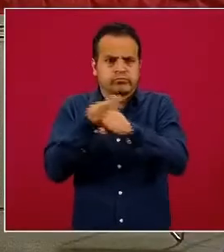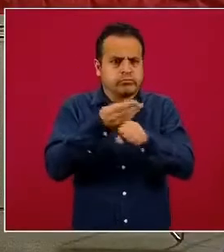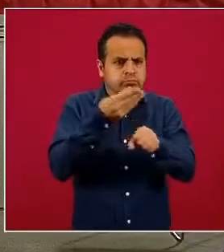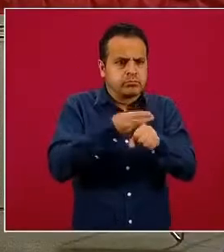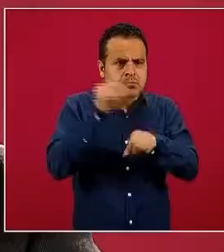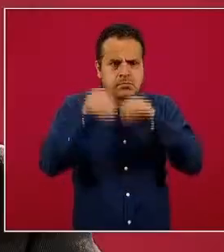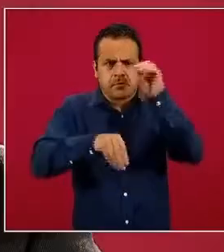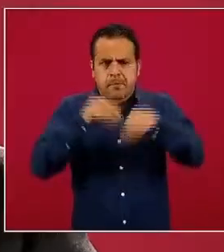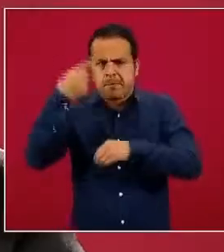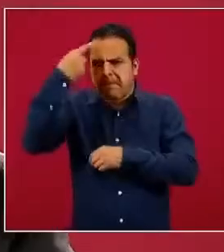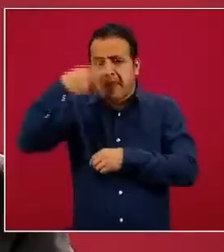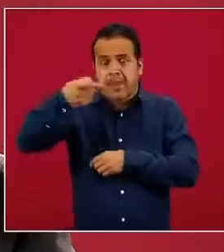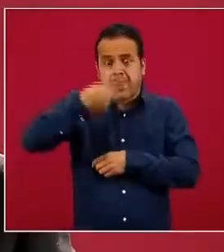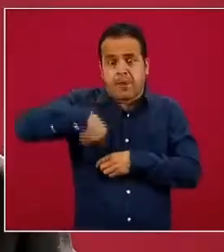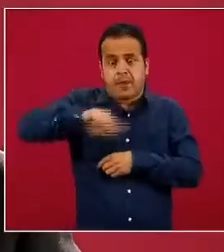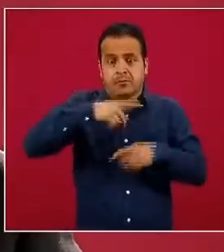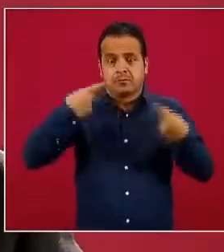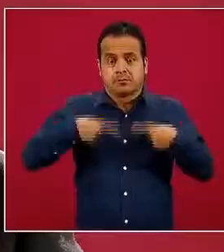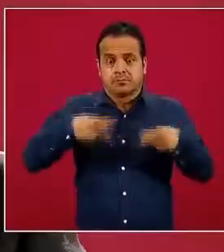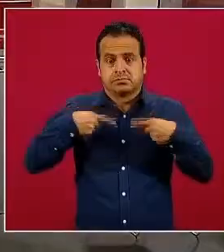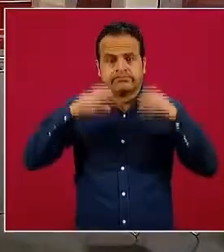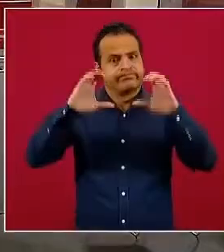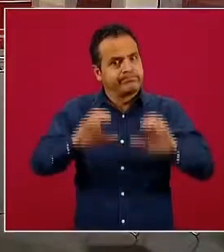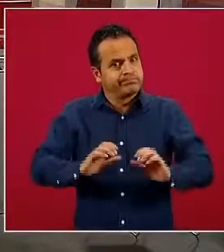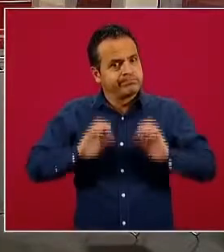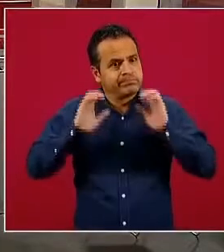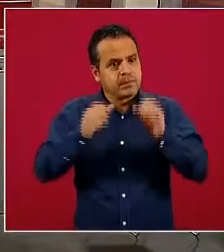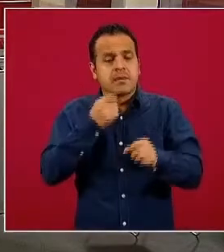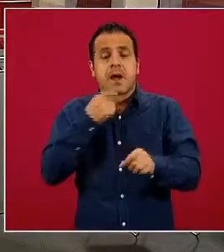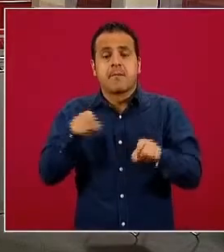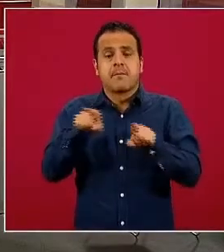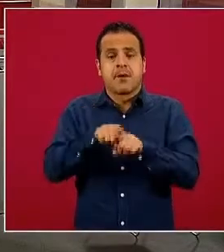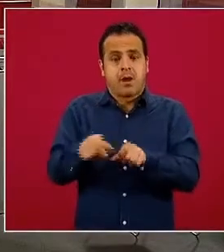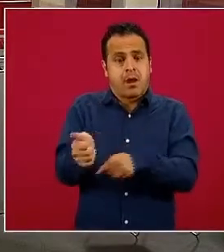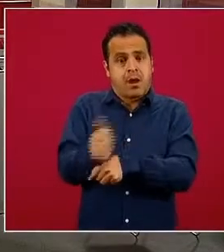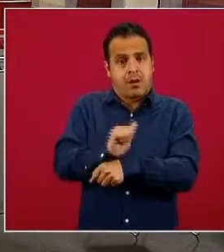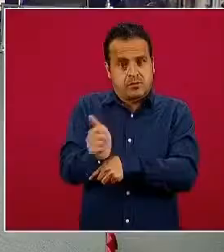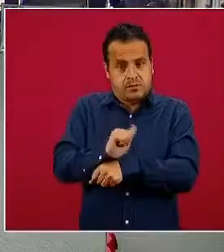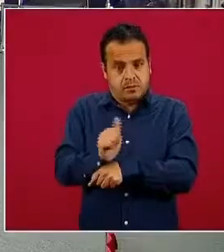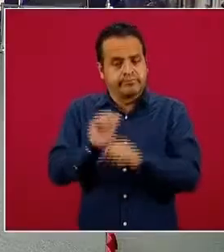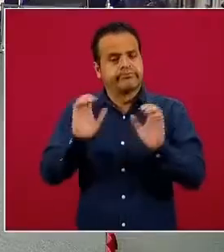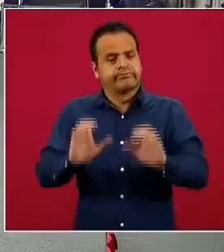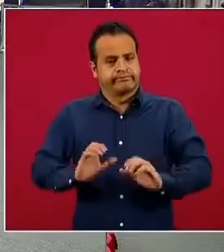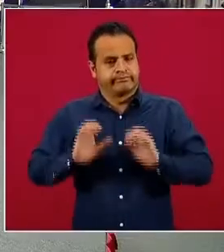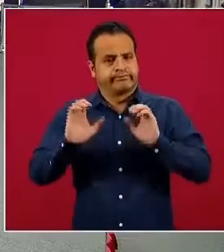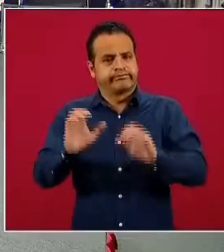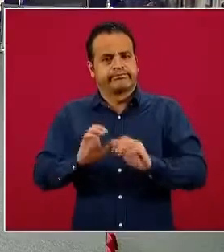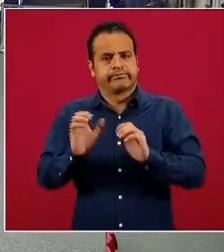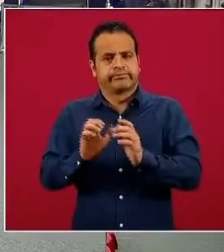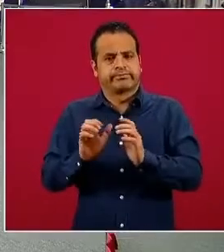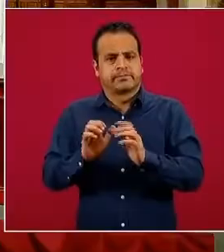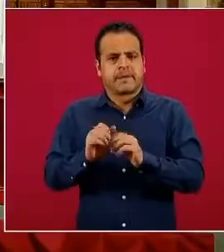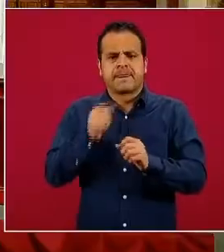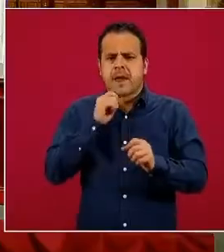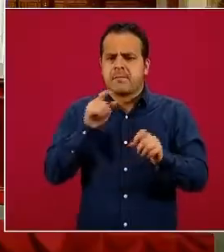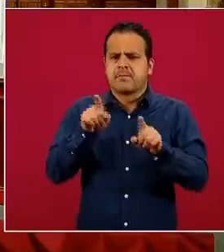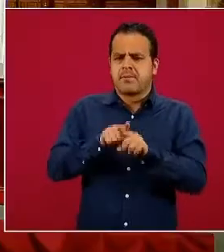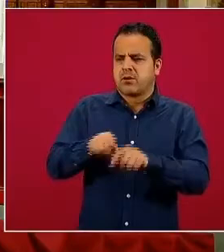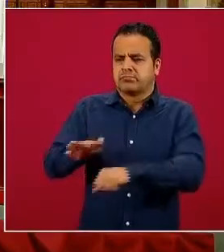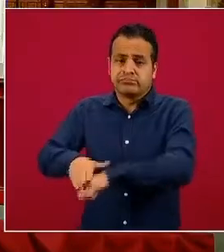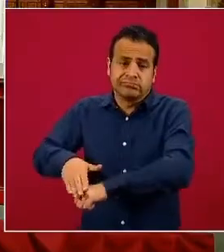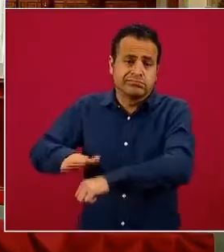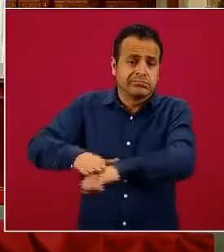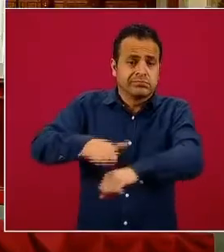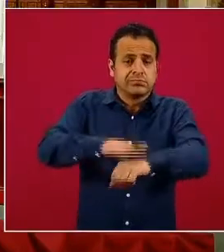cuidado de la comunidad artística y cultural en nuestro país. También convocó la participación de las